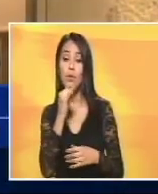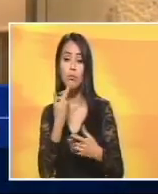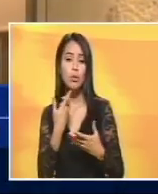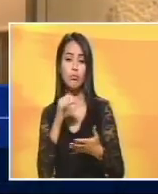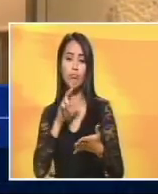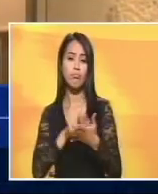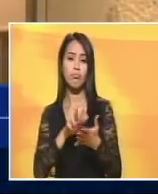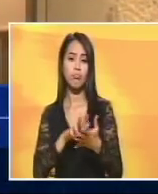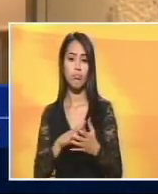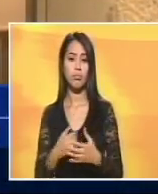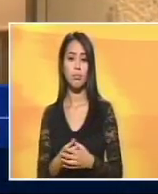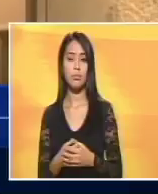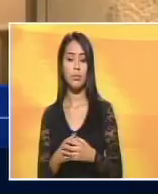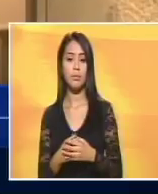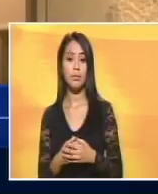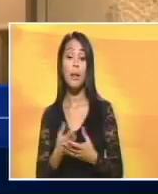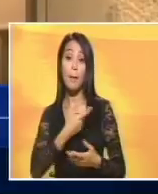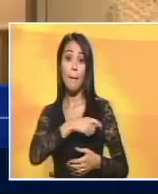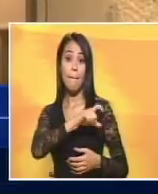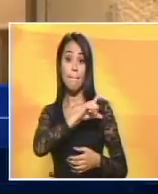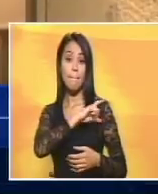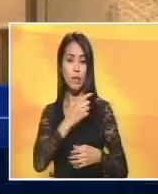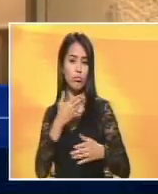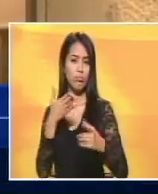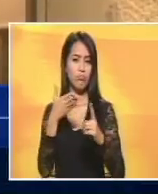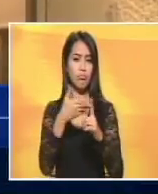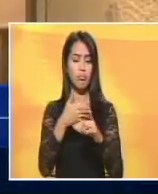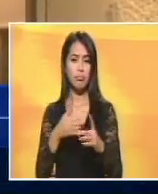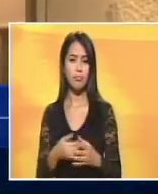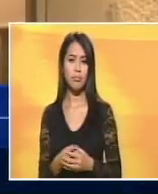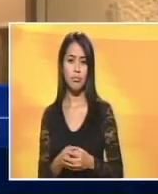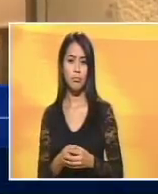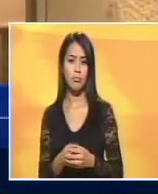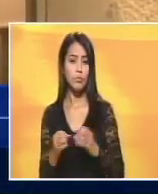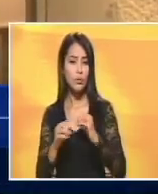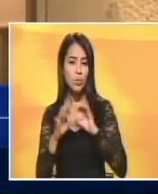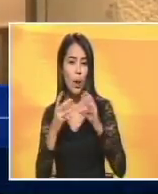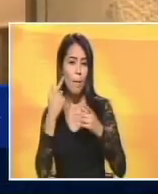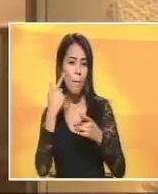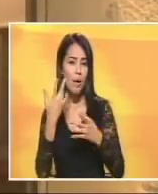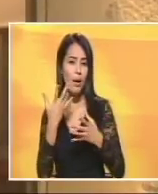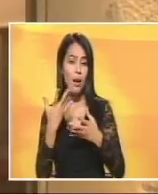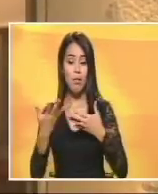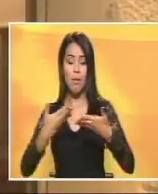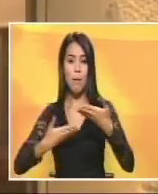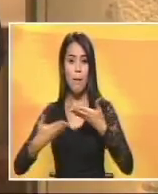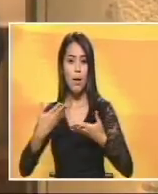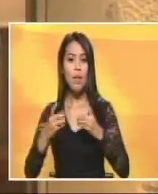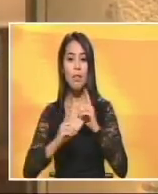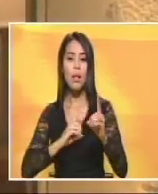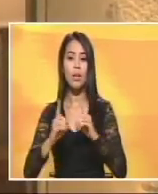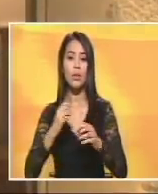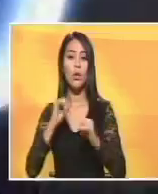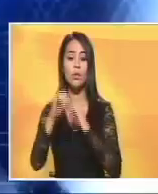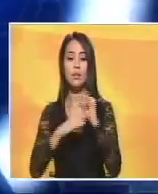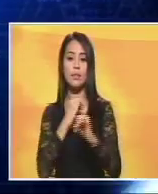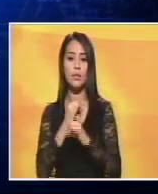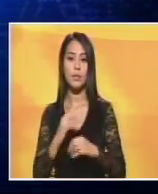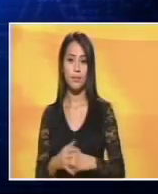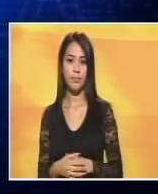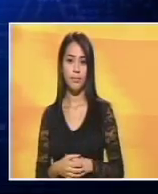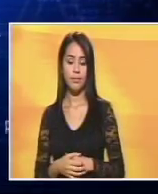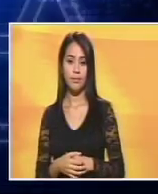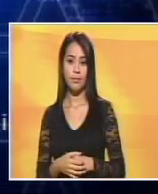considerar que el requerimiento del gobierno español supone una amenaza sin que se vislumbre una posible mediación internacional.